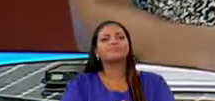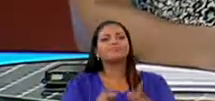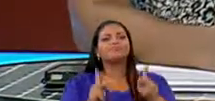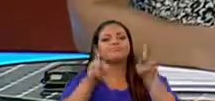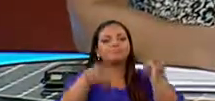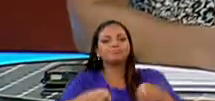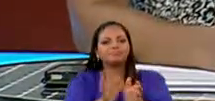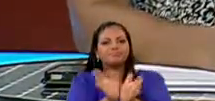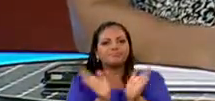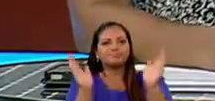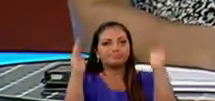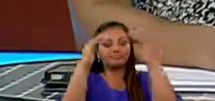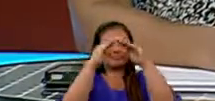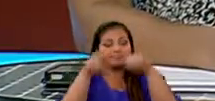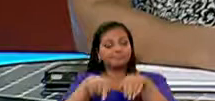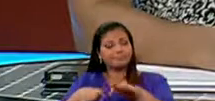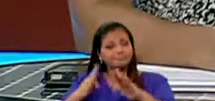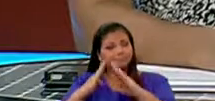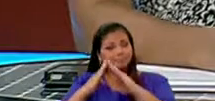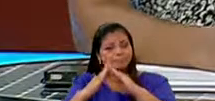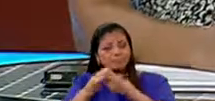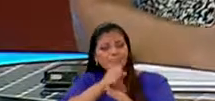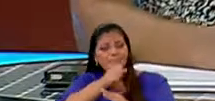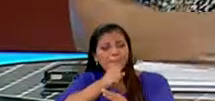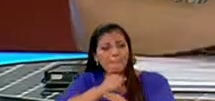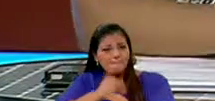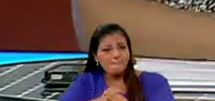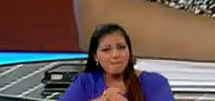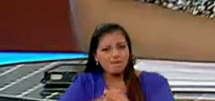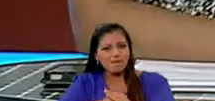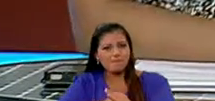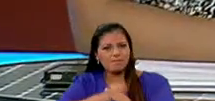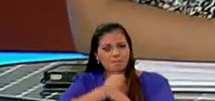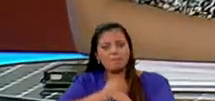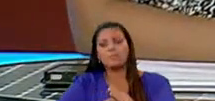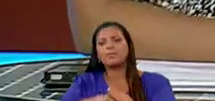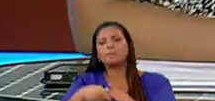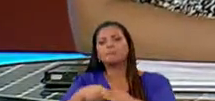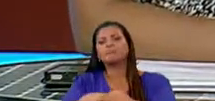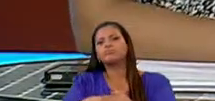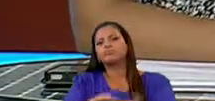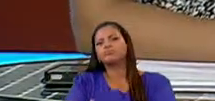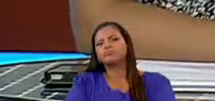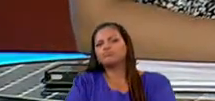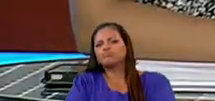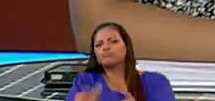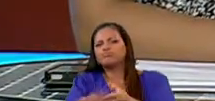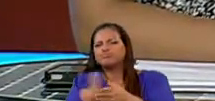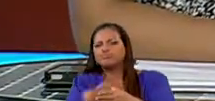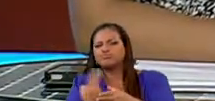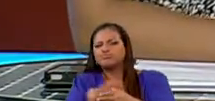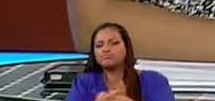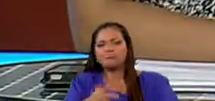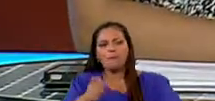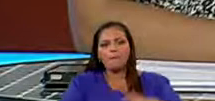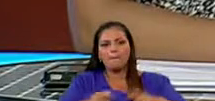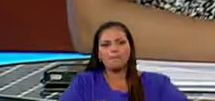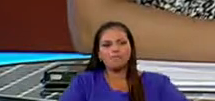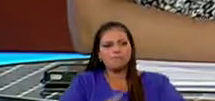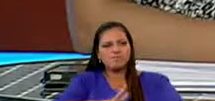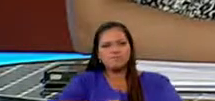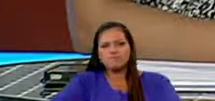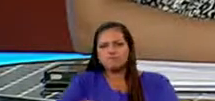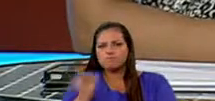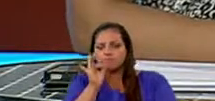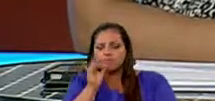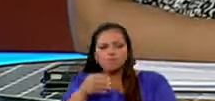droga, según los moradores de la cooperativa Polo Sur en el sector de la Isla Trinitaria. Por su parte, el municipio de Guayaquil anunció que